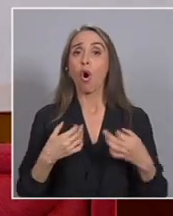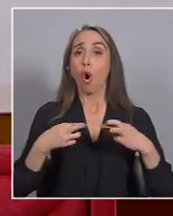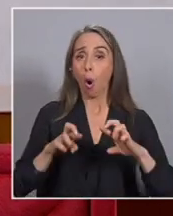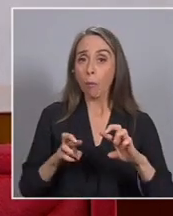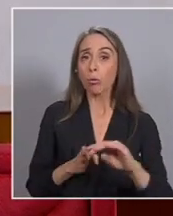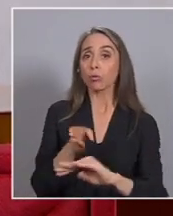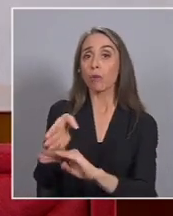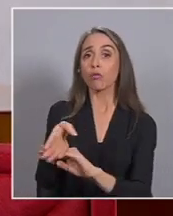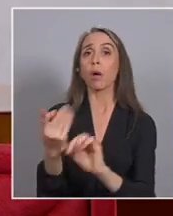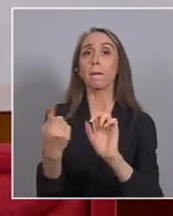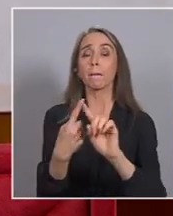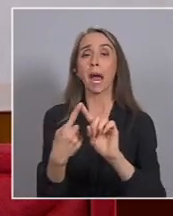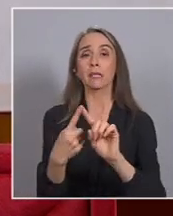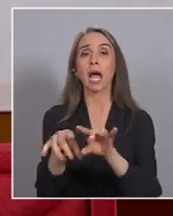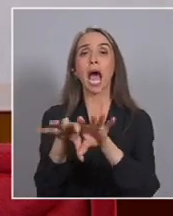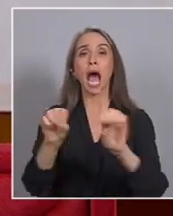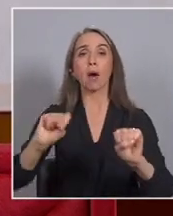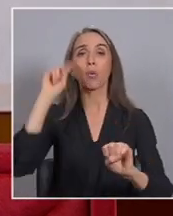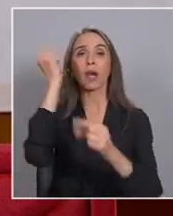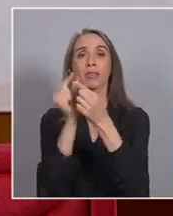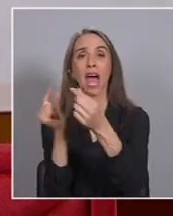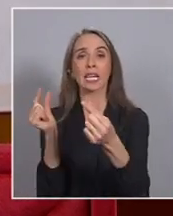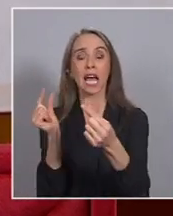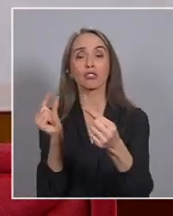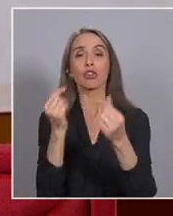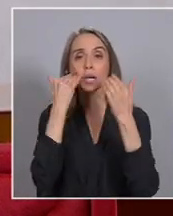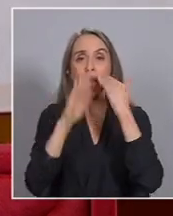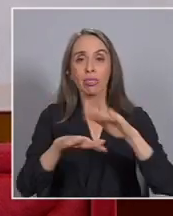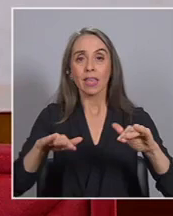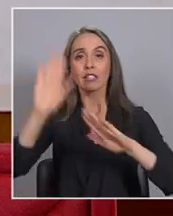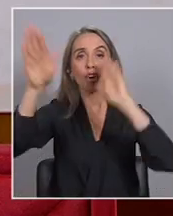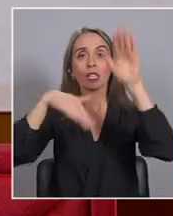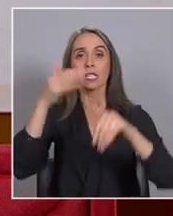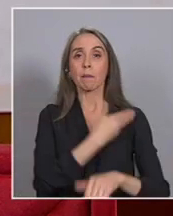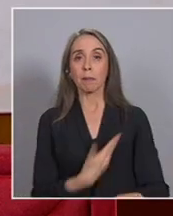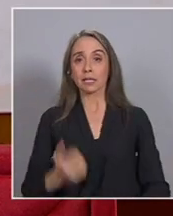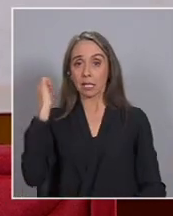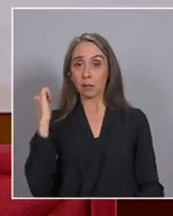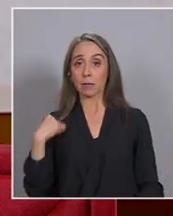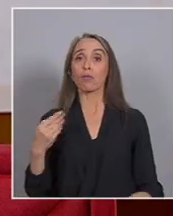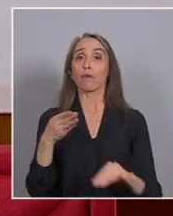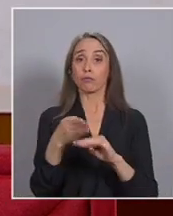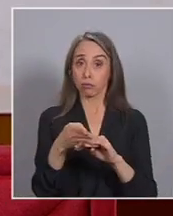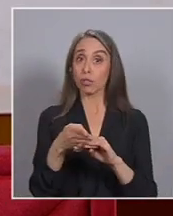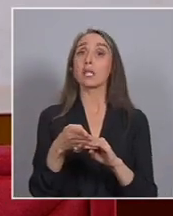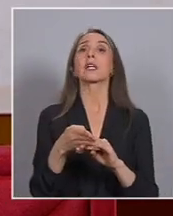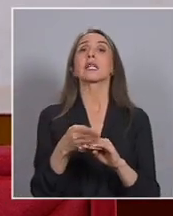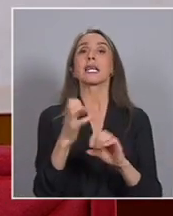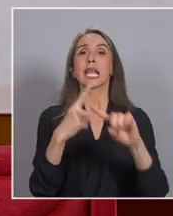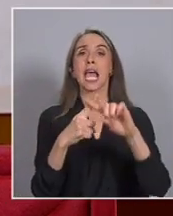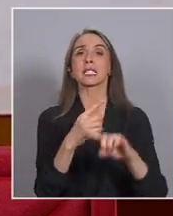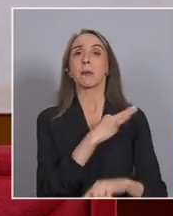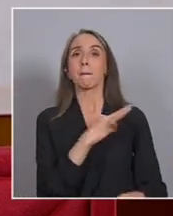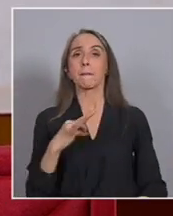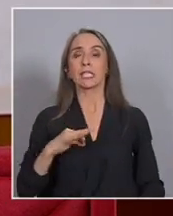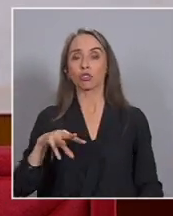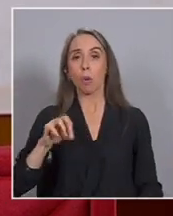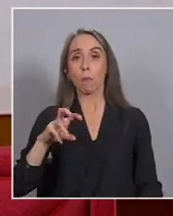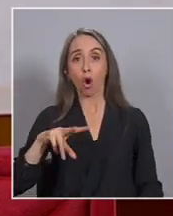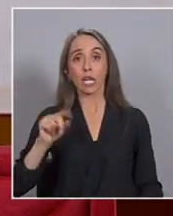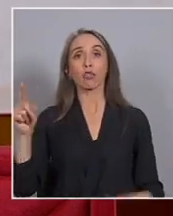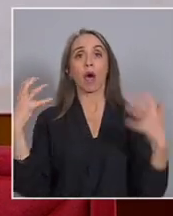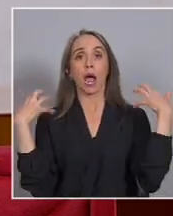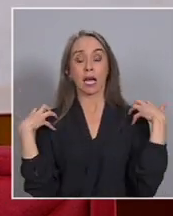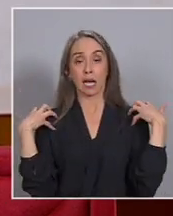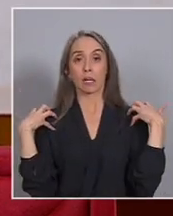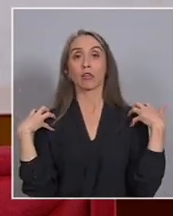de participar del Acuerdo Nacional por la Infancia, convocado en su momento por el presidente Piñera y dirigido por el exministro Moreno, en donde,